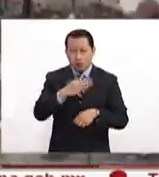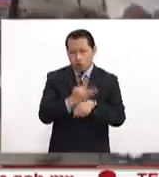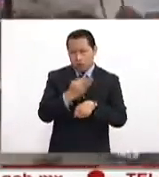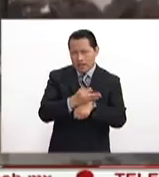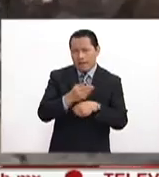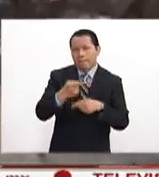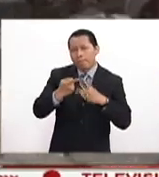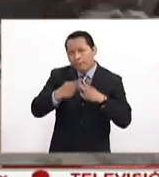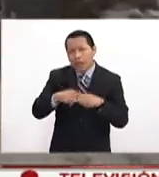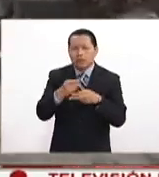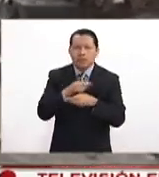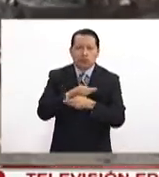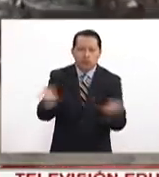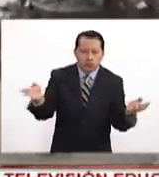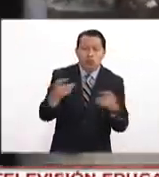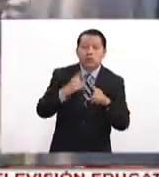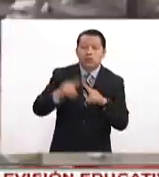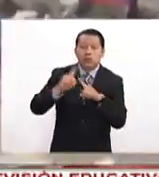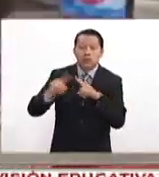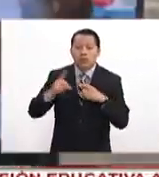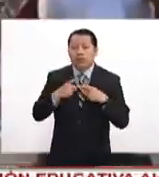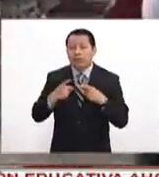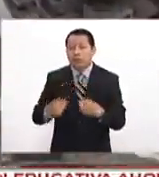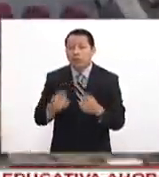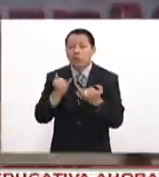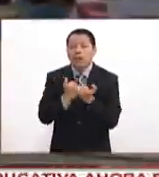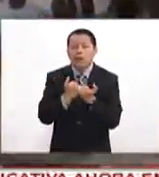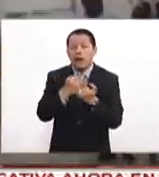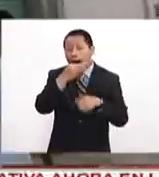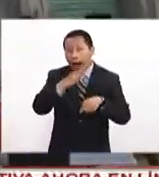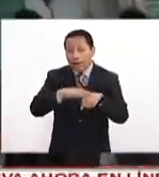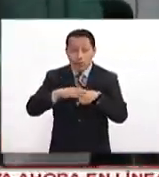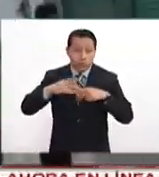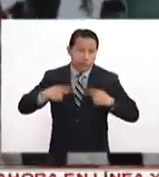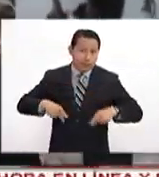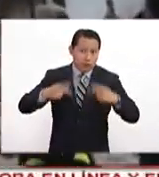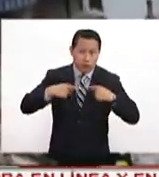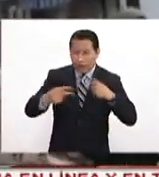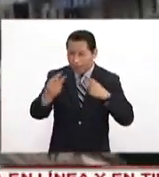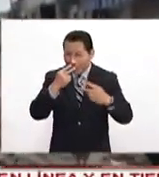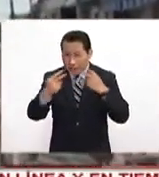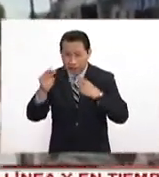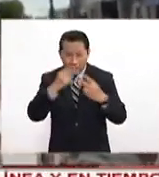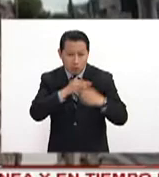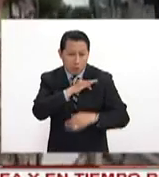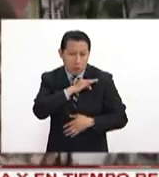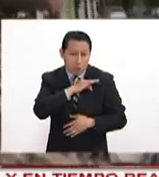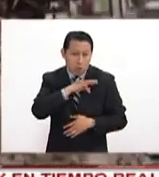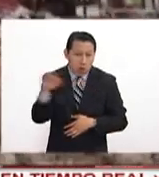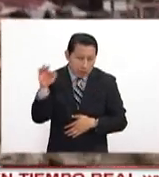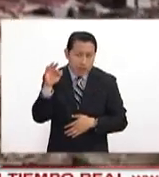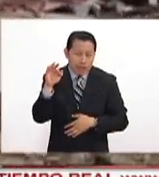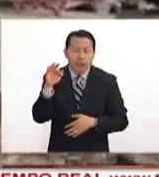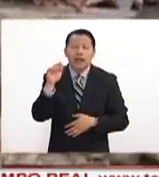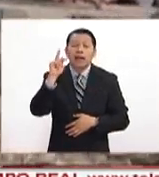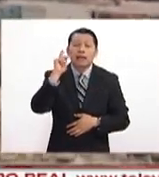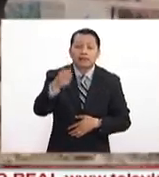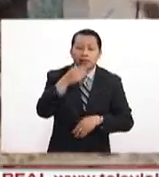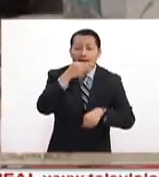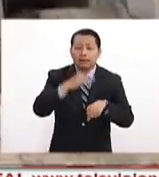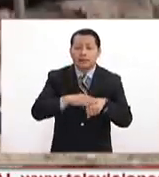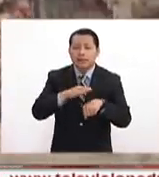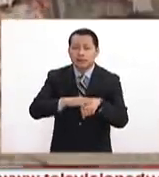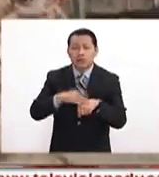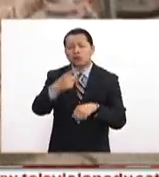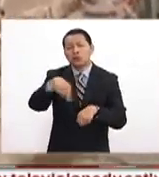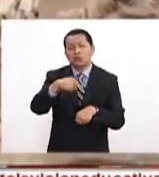distribución. Sin embargo, es importante mencionarle a tu audiencia, a todos los que nos puedan alcanzar a escuchar, que no debemos bajar